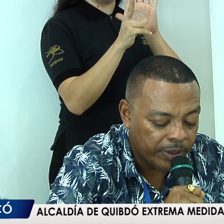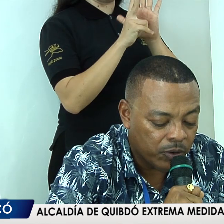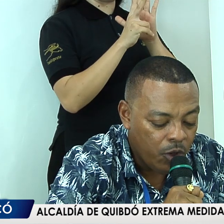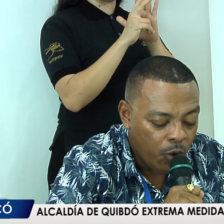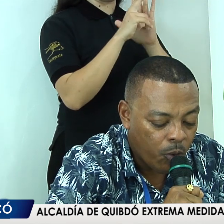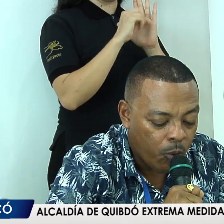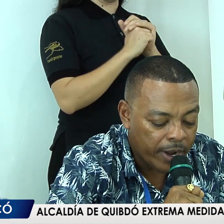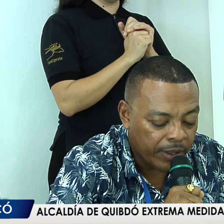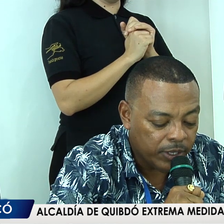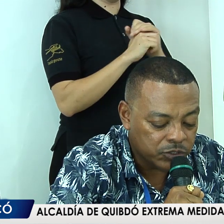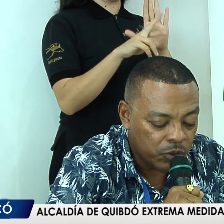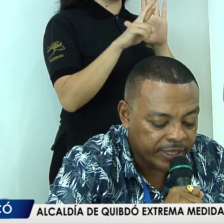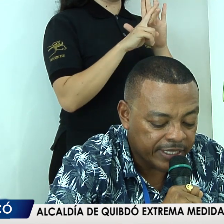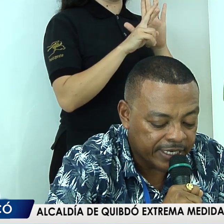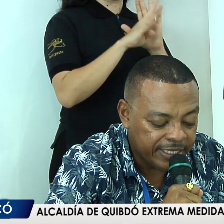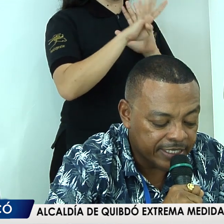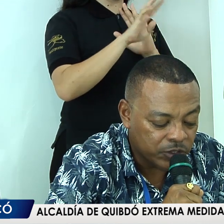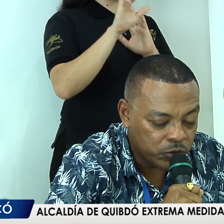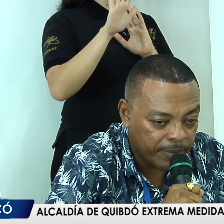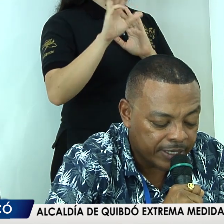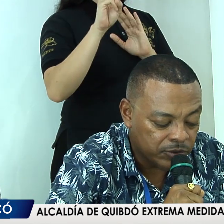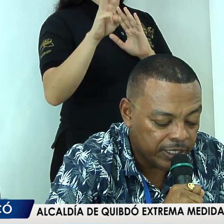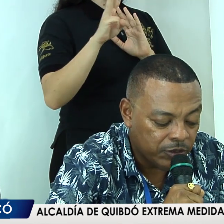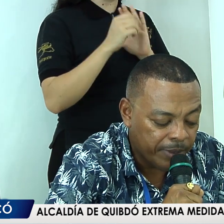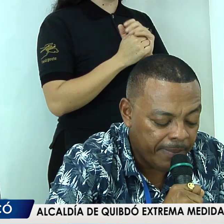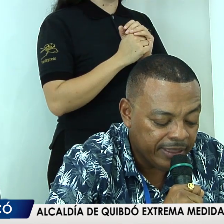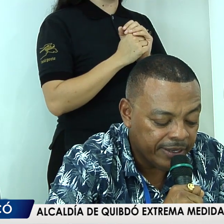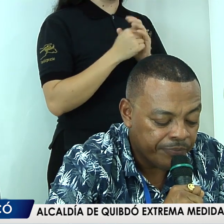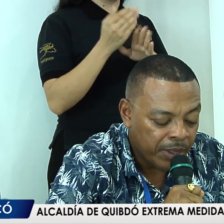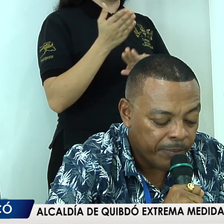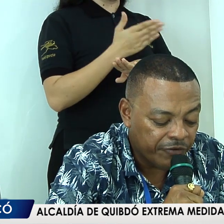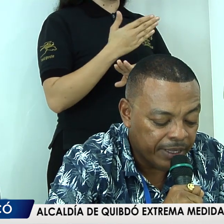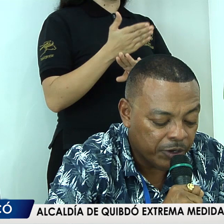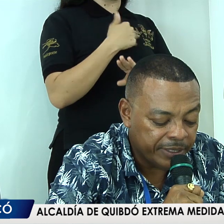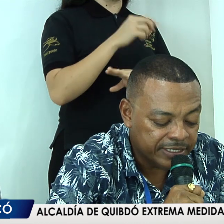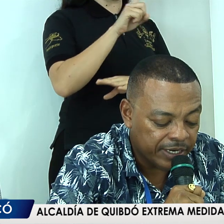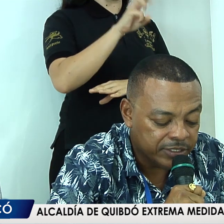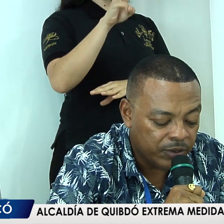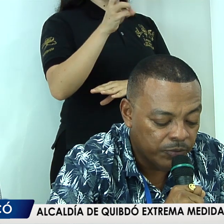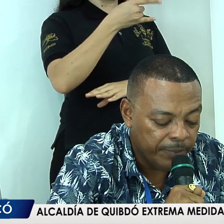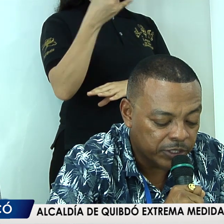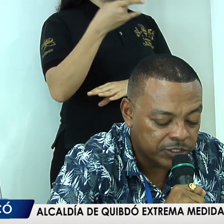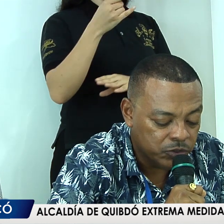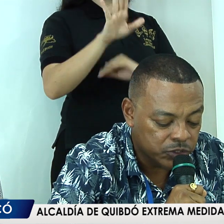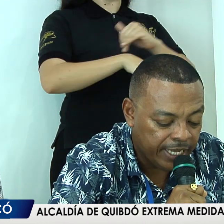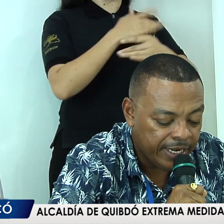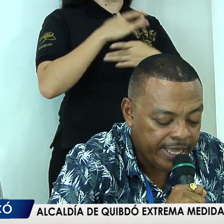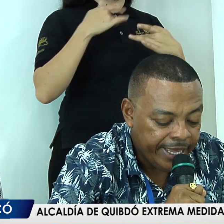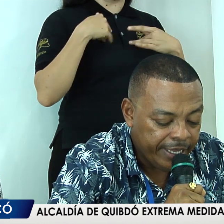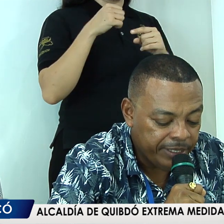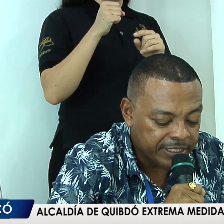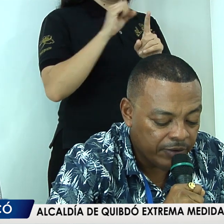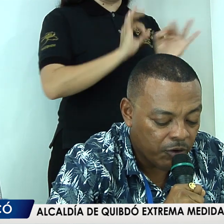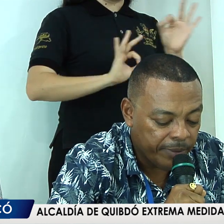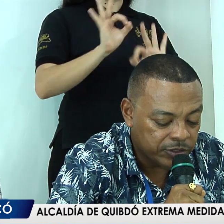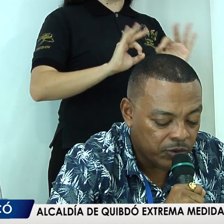resolución número 453 del 18 de marzo del 2020, proferida por el Ministerio de Salud y Protección Social